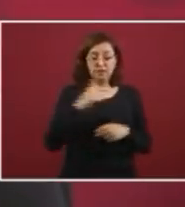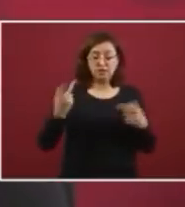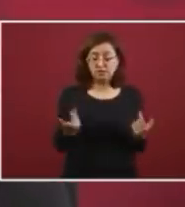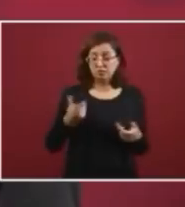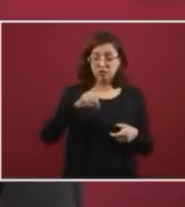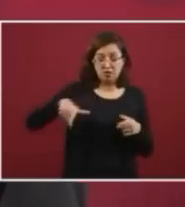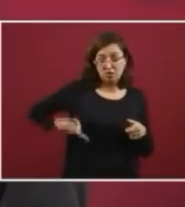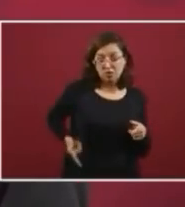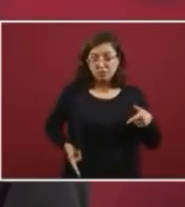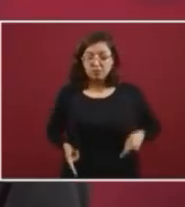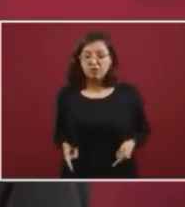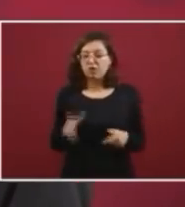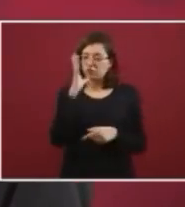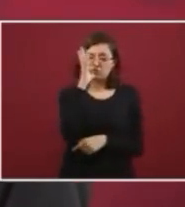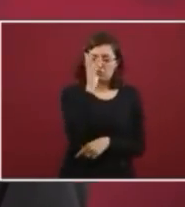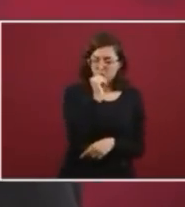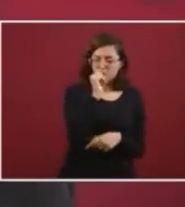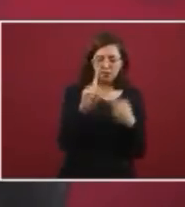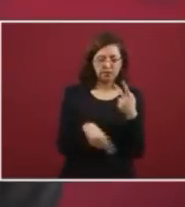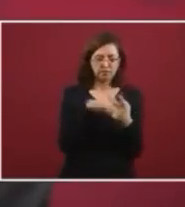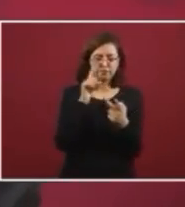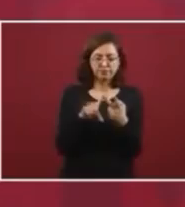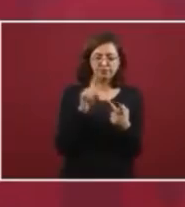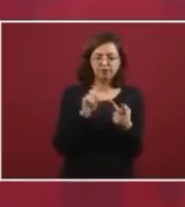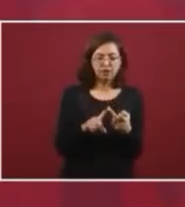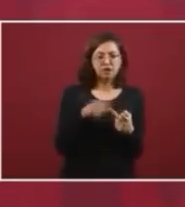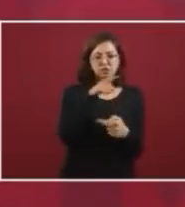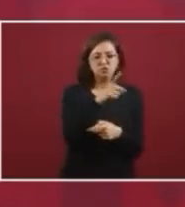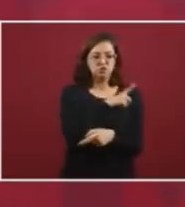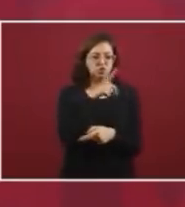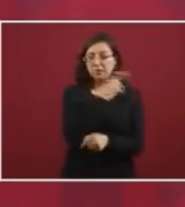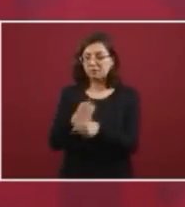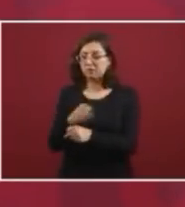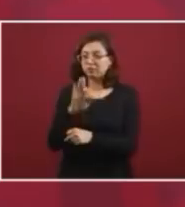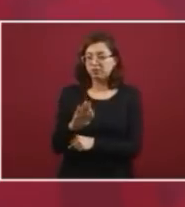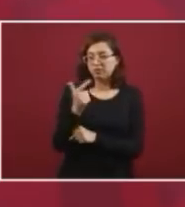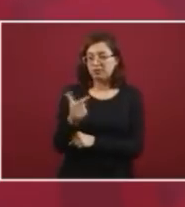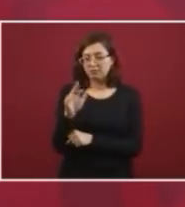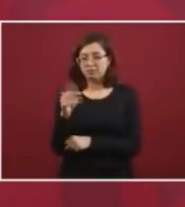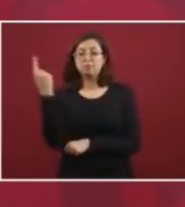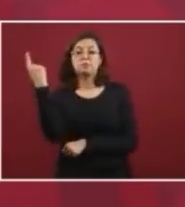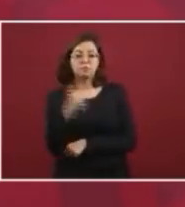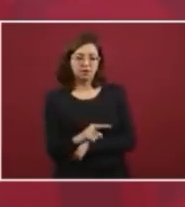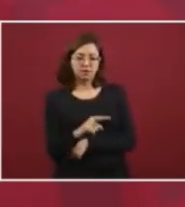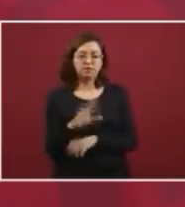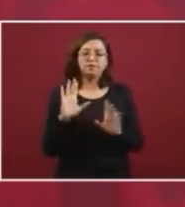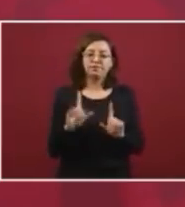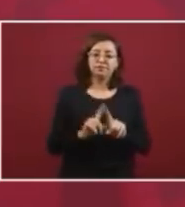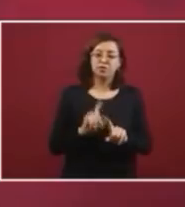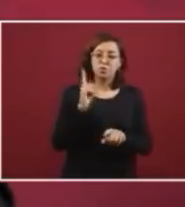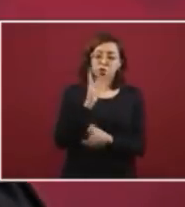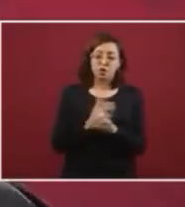no pueden celebrar diligencias que no sean por conducto de la Fiscalía General de la República. Una cosa es acompañar y otra cosa